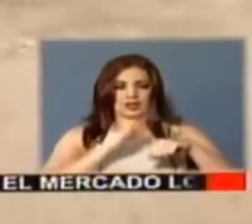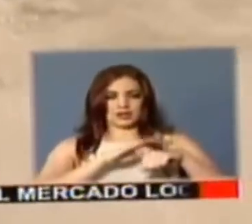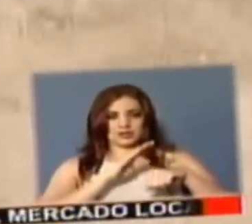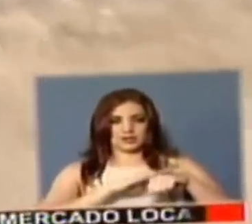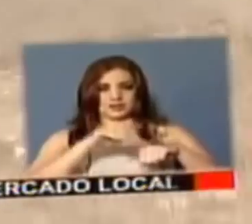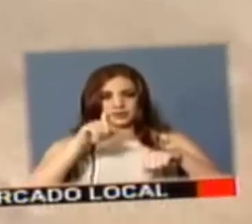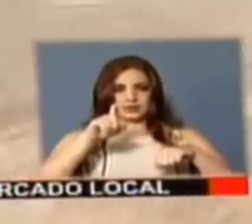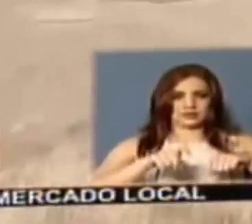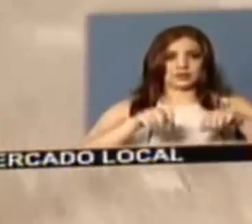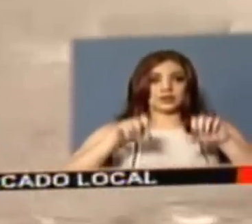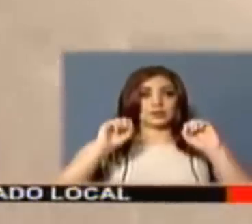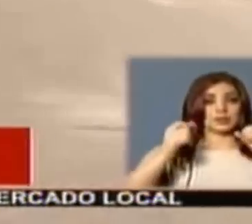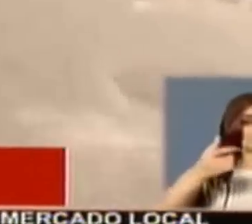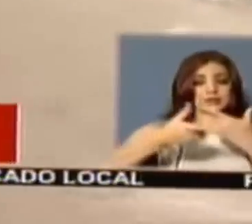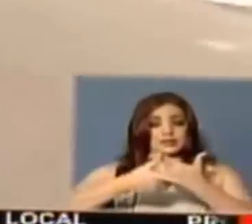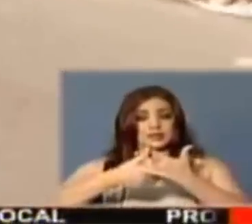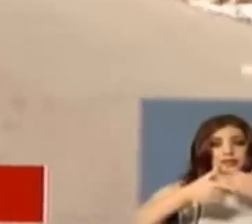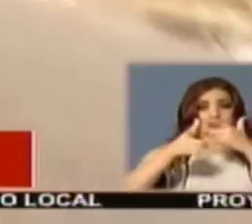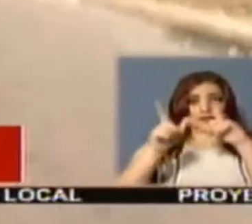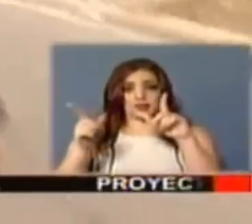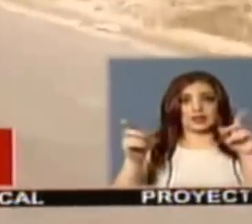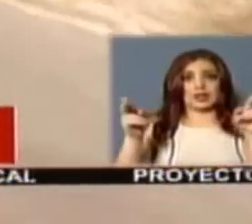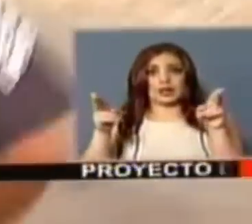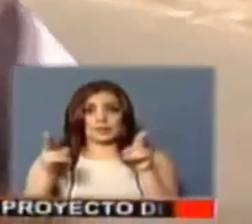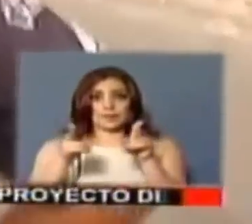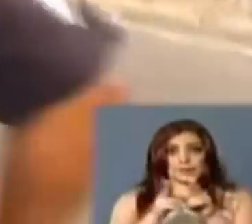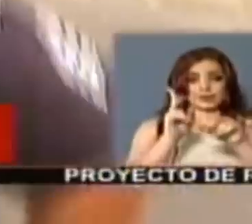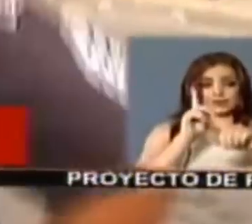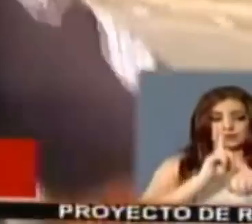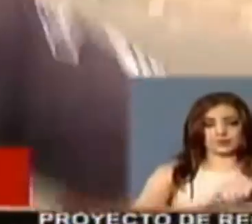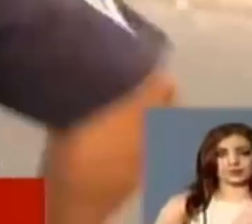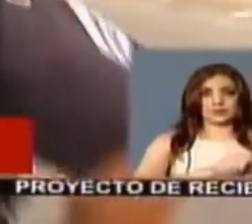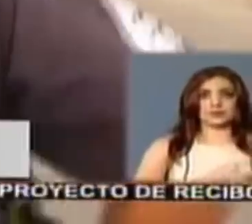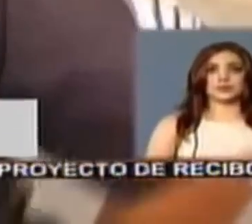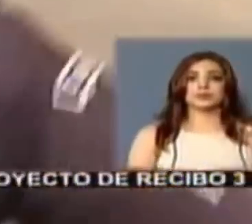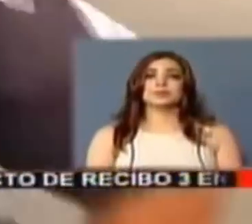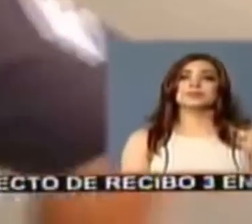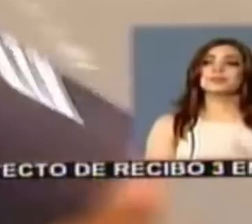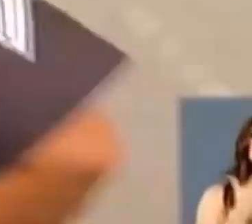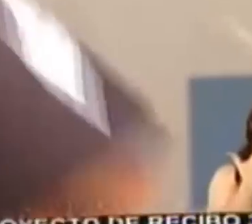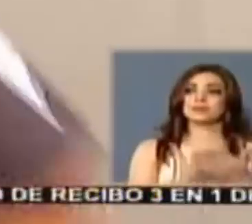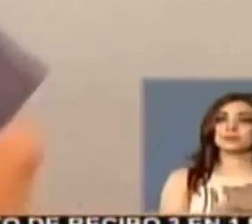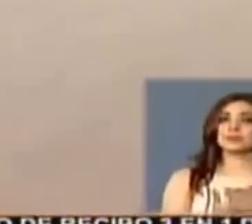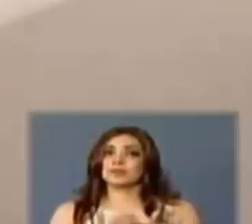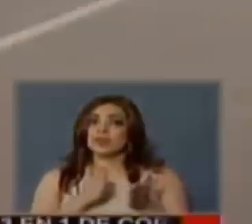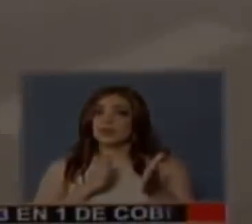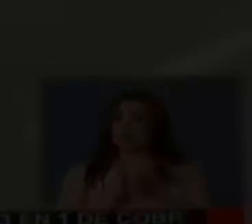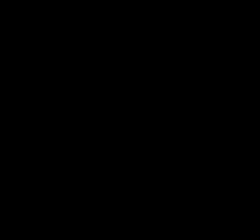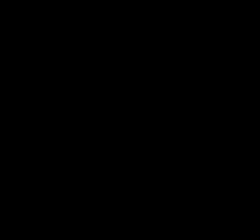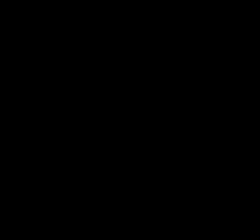acusaciones correspondientes, podría salir en libertad en poco tiempo. Bueno, darse a la fuga creo que también es una falta. Pero en fin,